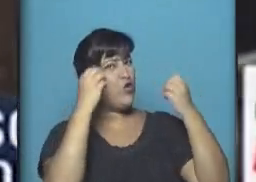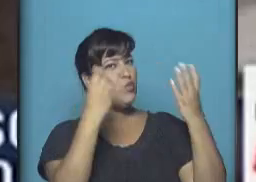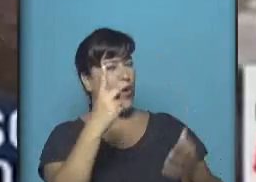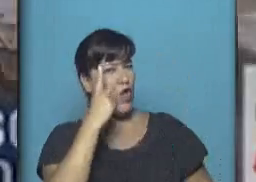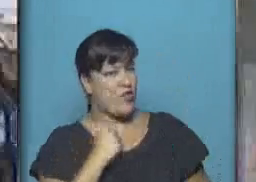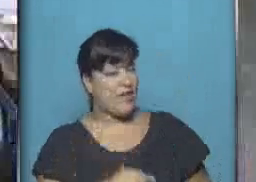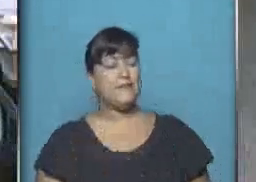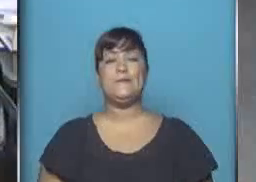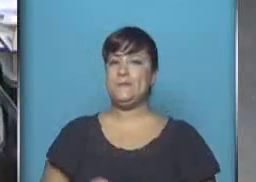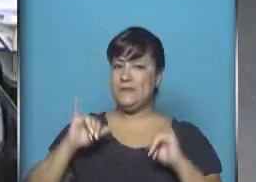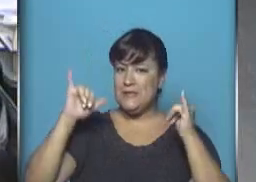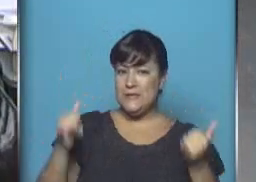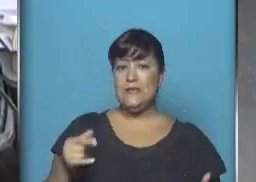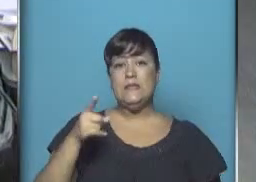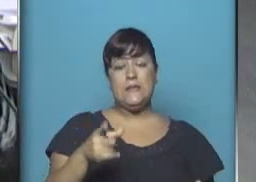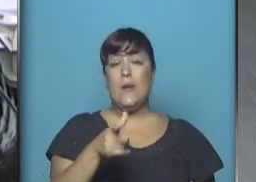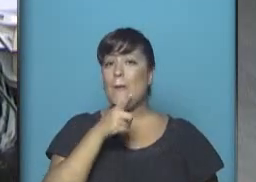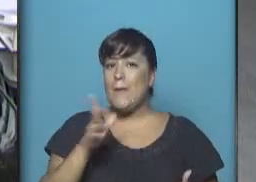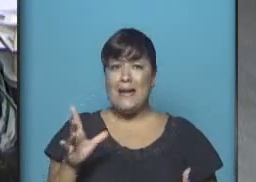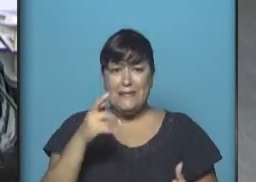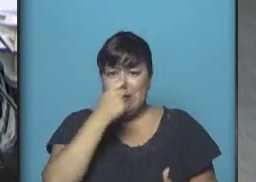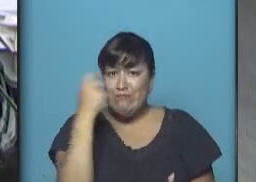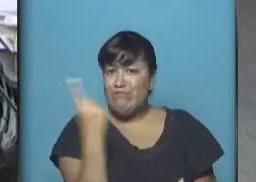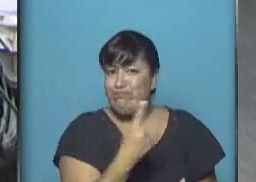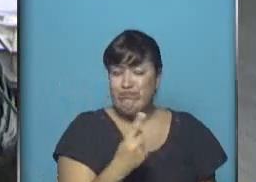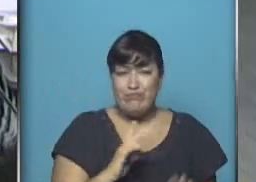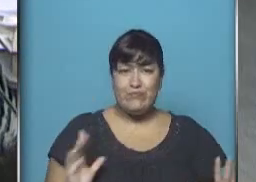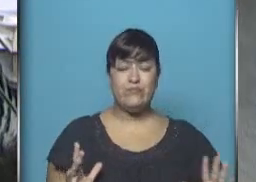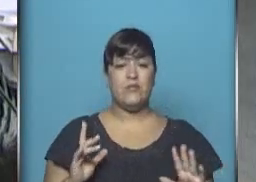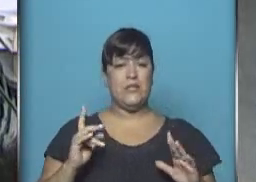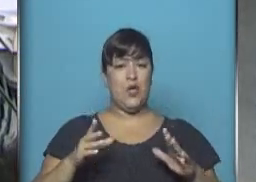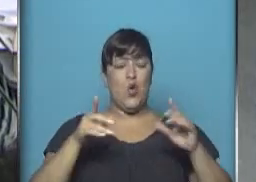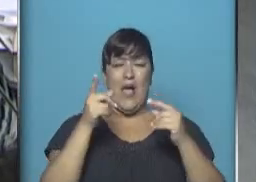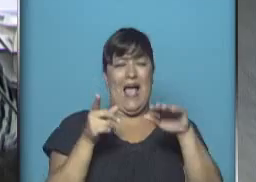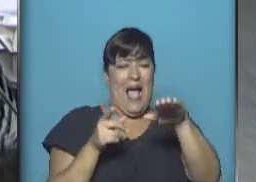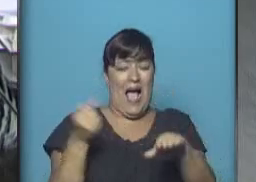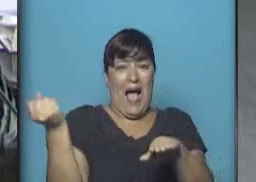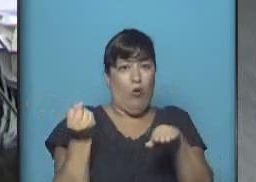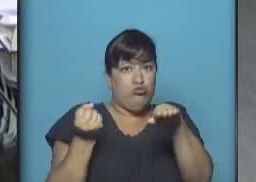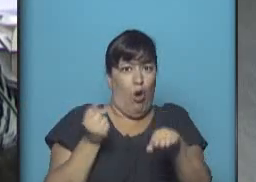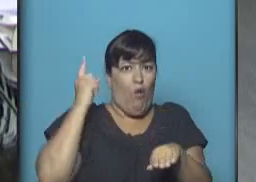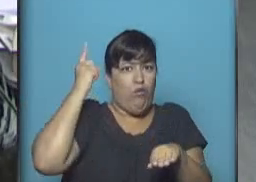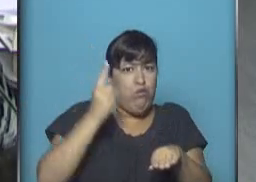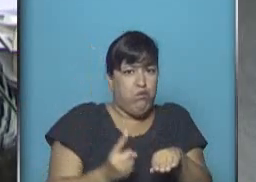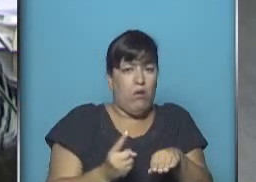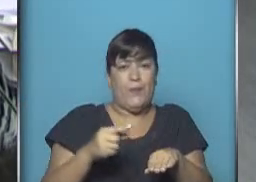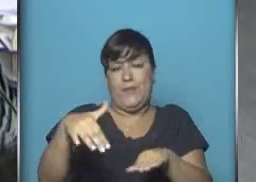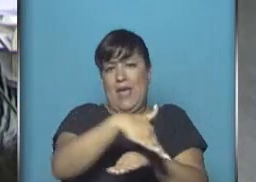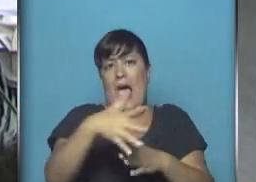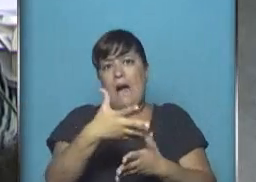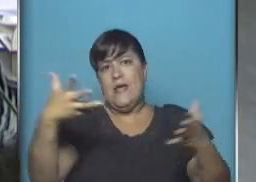y Lourdes, todo parece que también que sucedió en cuestión de segundos. El hecho de que el auto quede estacionado en el lugar que quedó estacionado, en una avenida tan